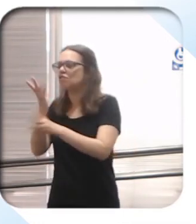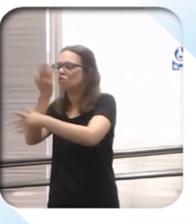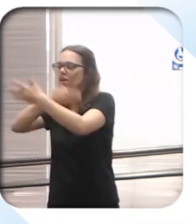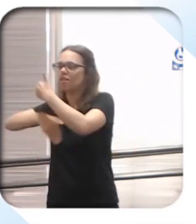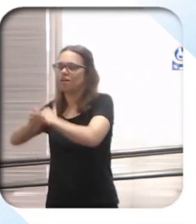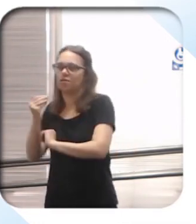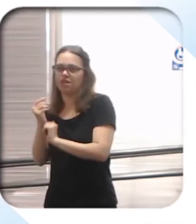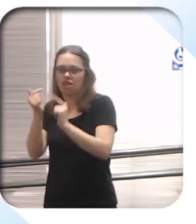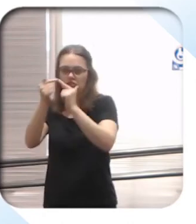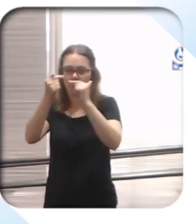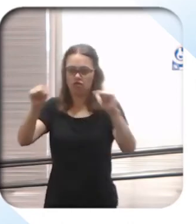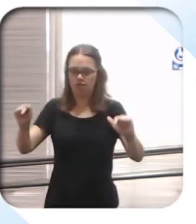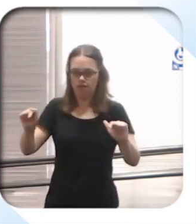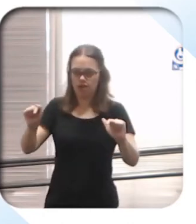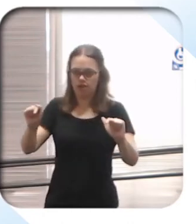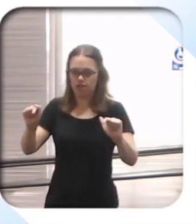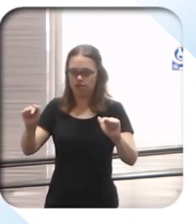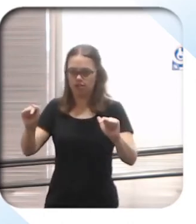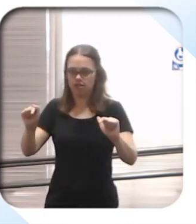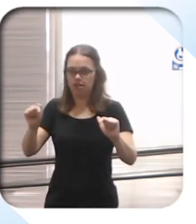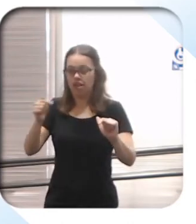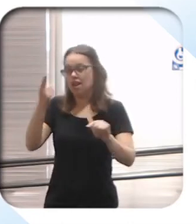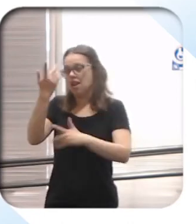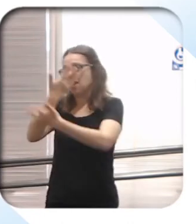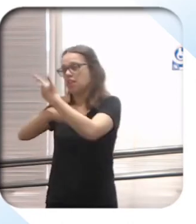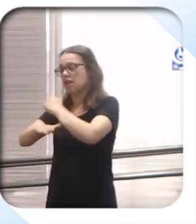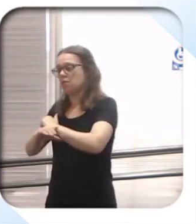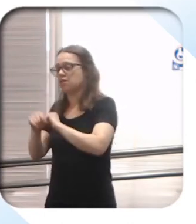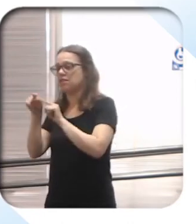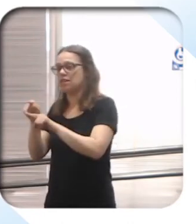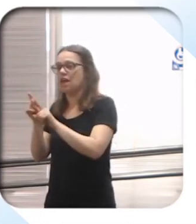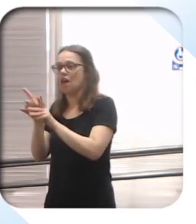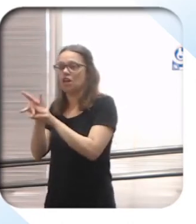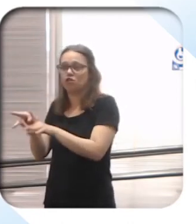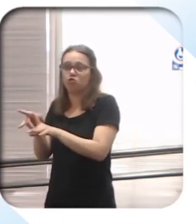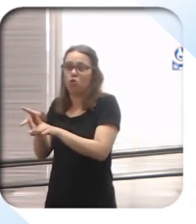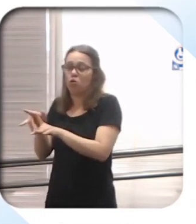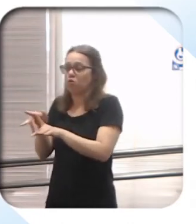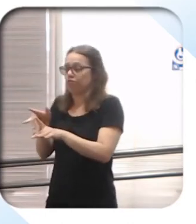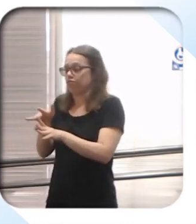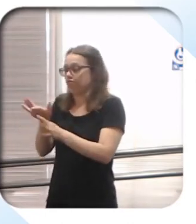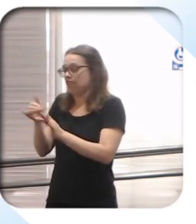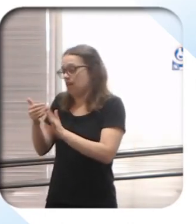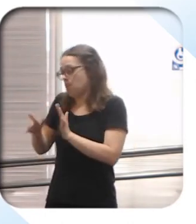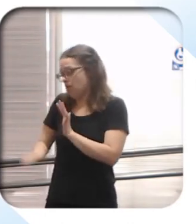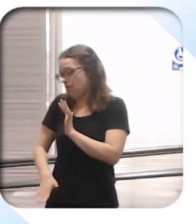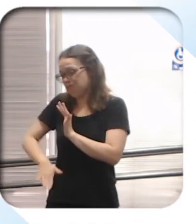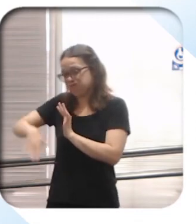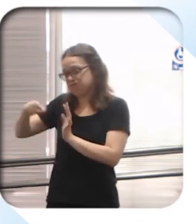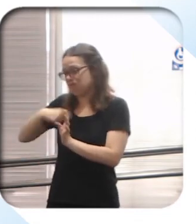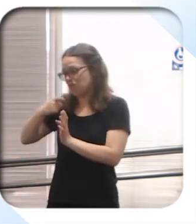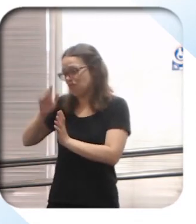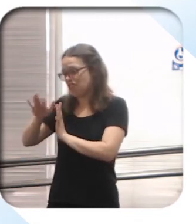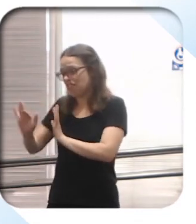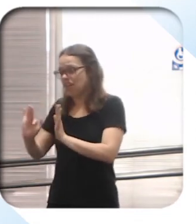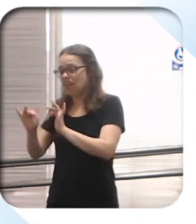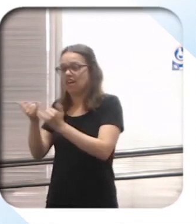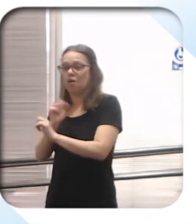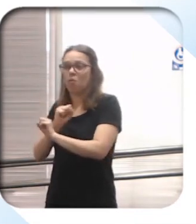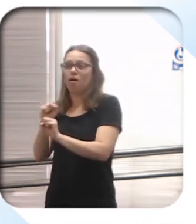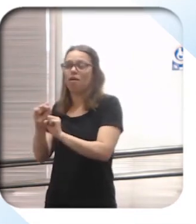discapacidad? Son cosas diferentes, ¿no? La discapacidad es un evento que pueda persistir toda la vida, que nos puede